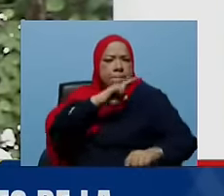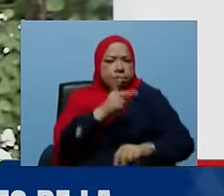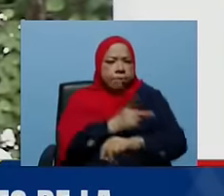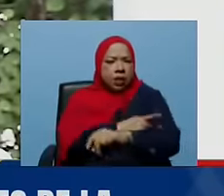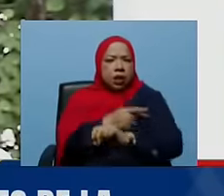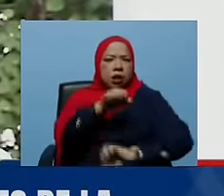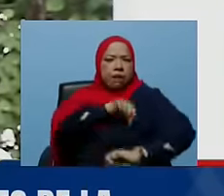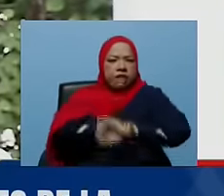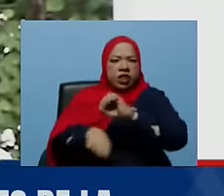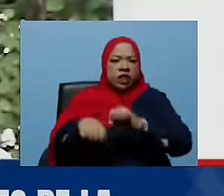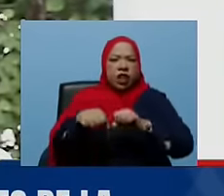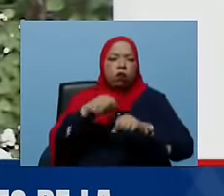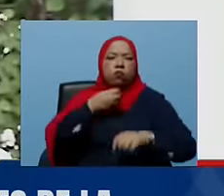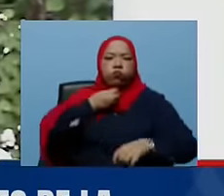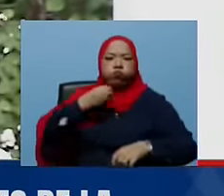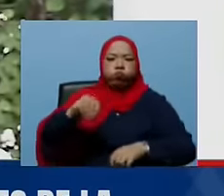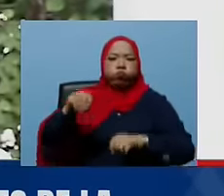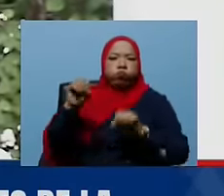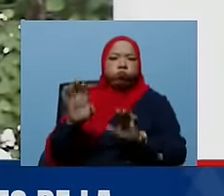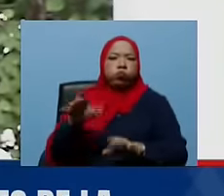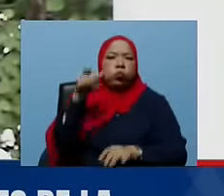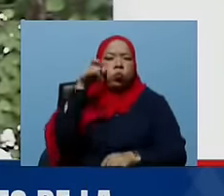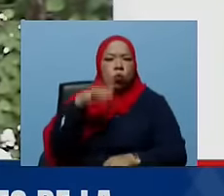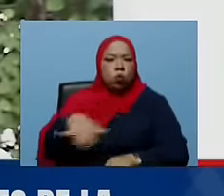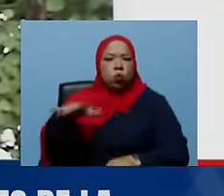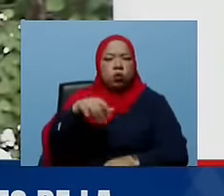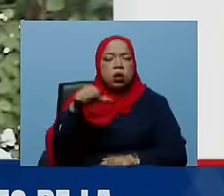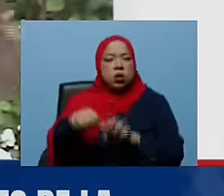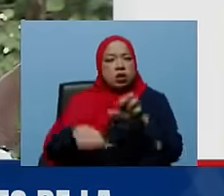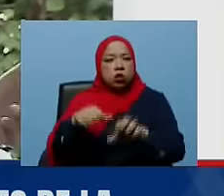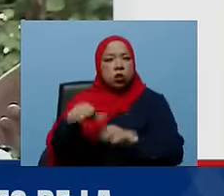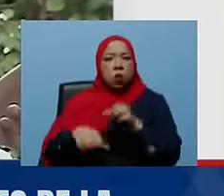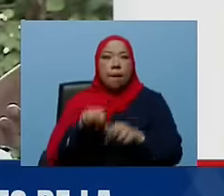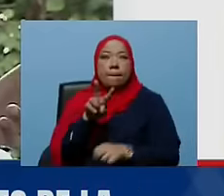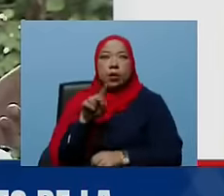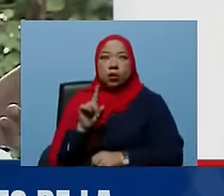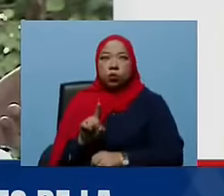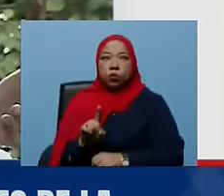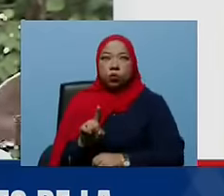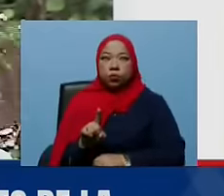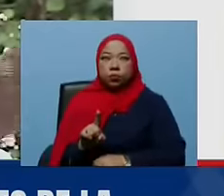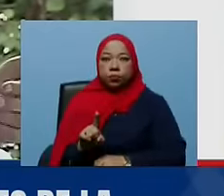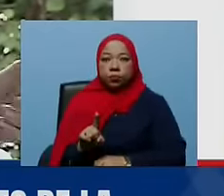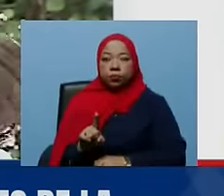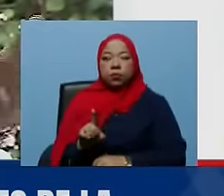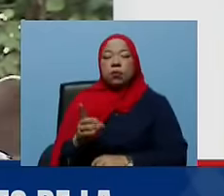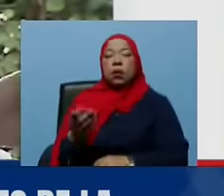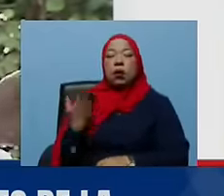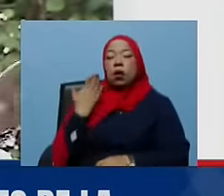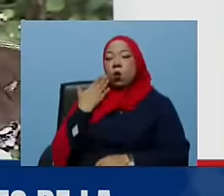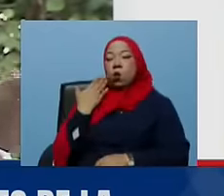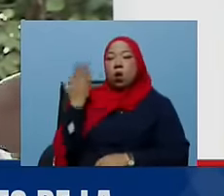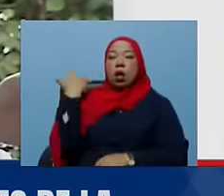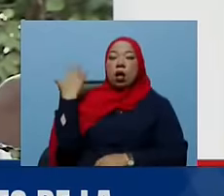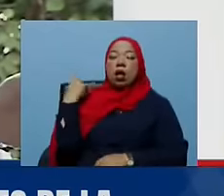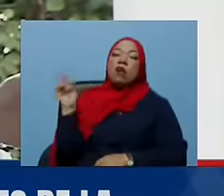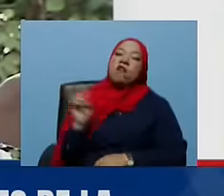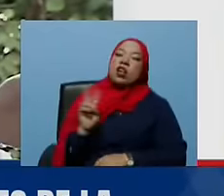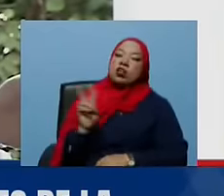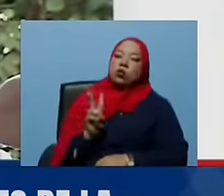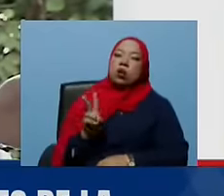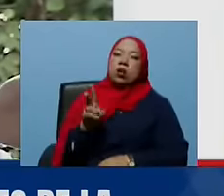imperios poderosos. Y yo diría aquí en el siglo XXI, se ha visto y se verá desde